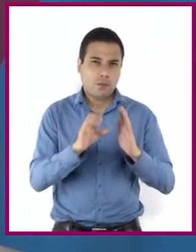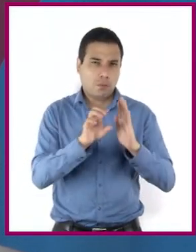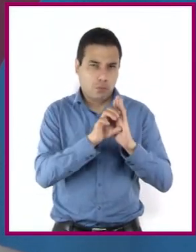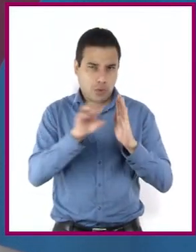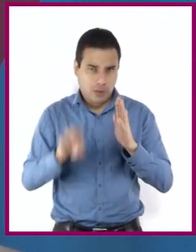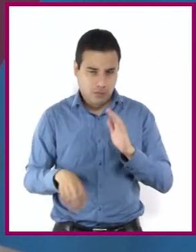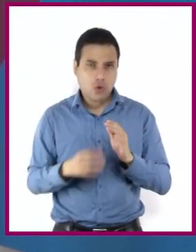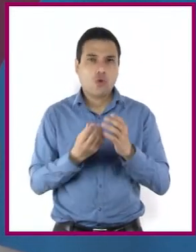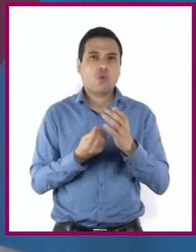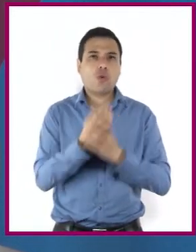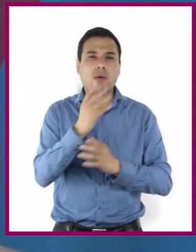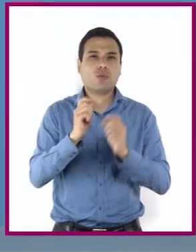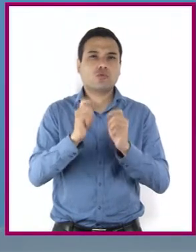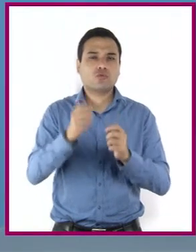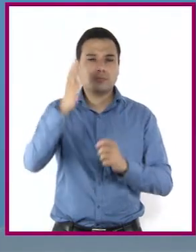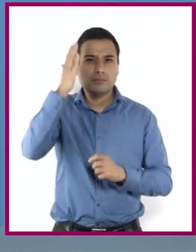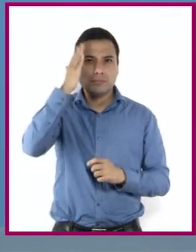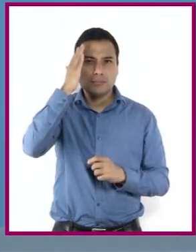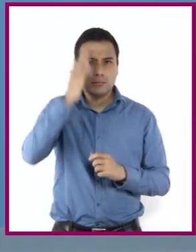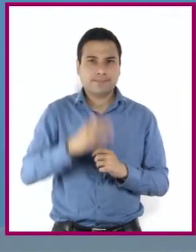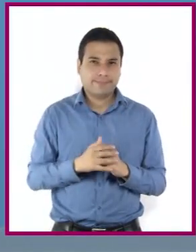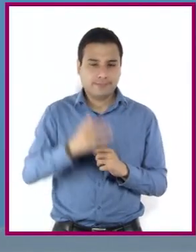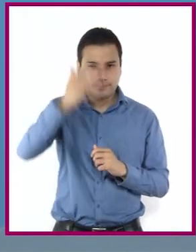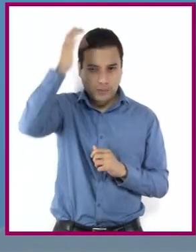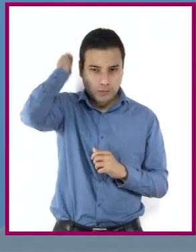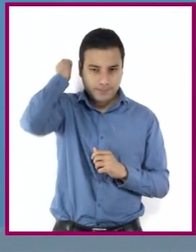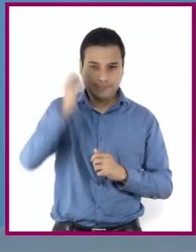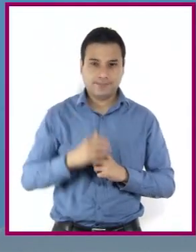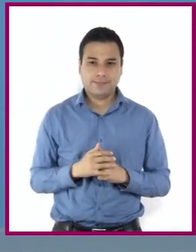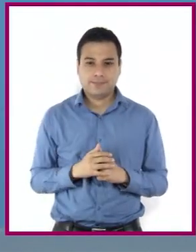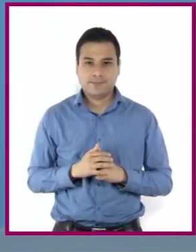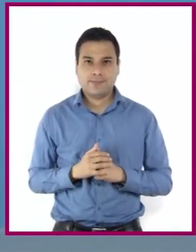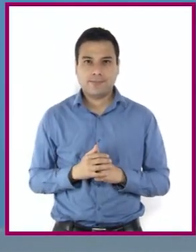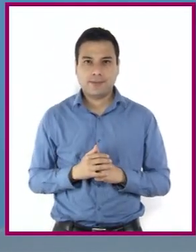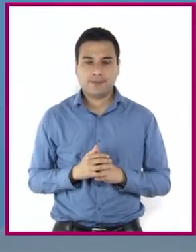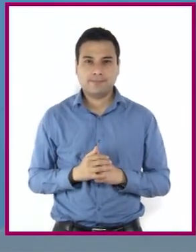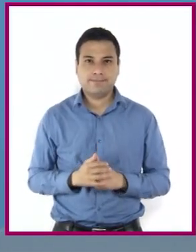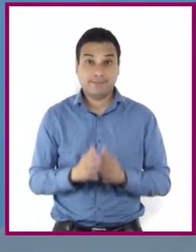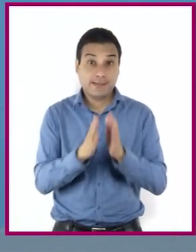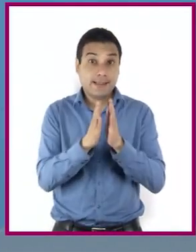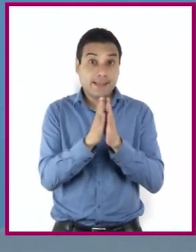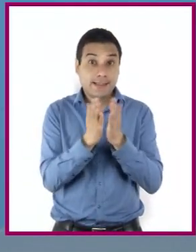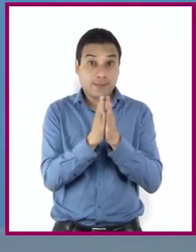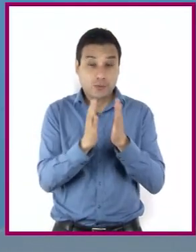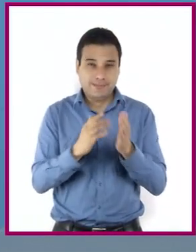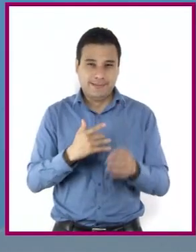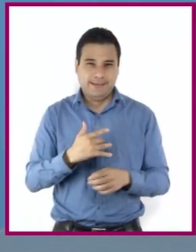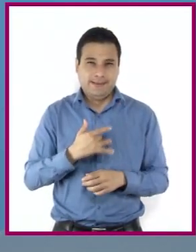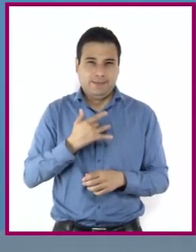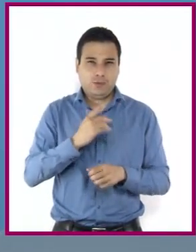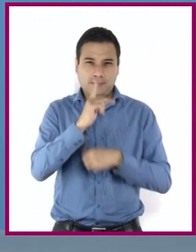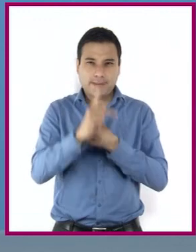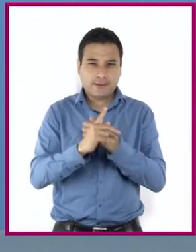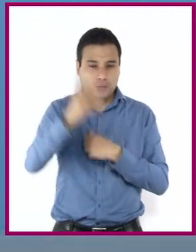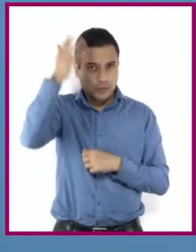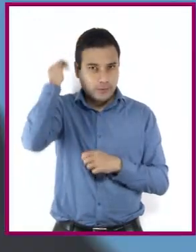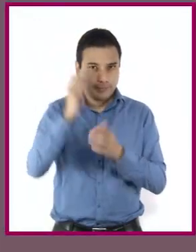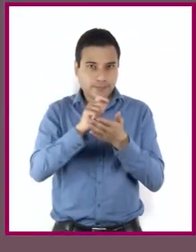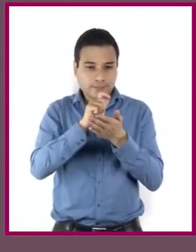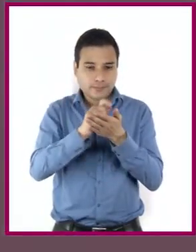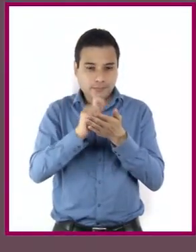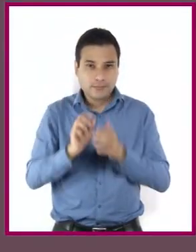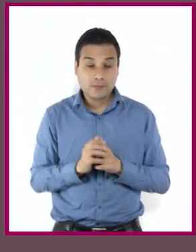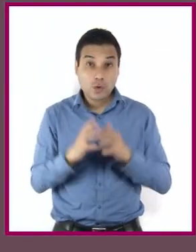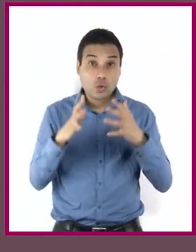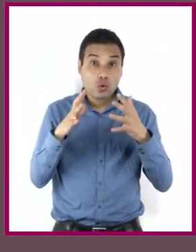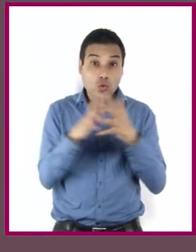María Morelos y Pavón. Sentimientos de la nación, los ideales de Morelos. Toda lucha necesita una causa legítima.